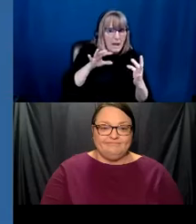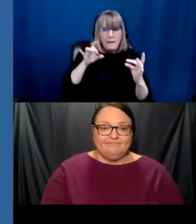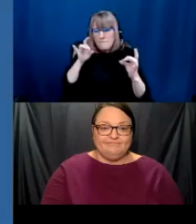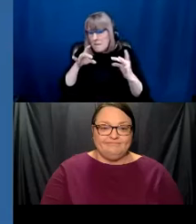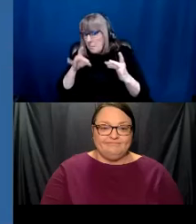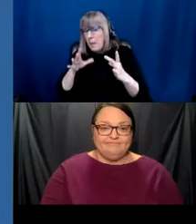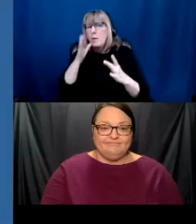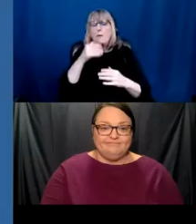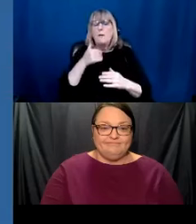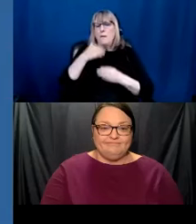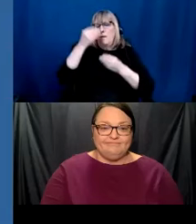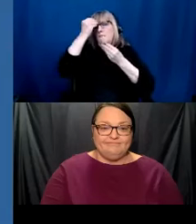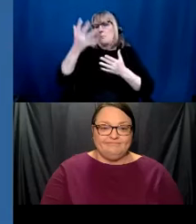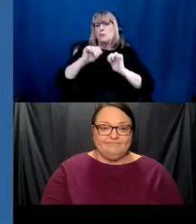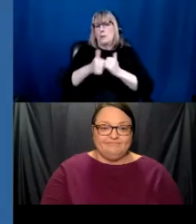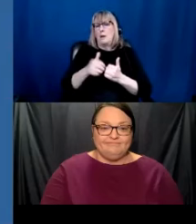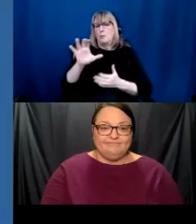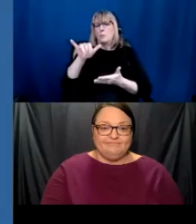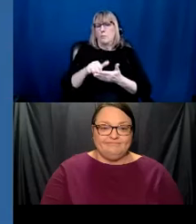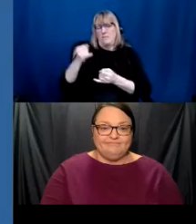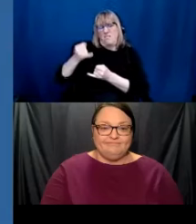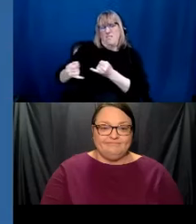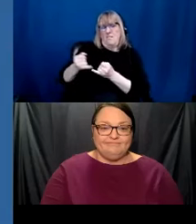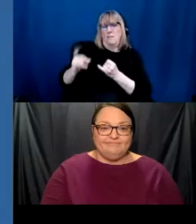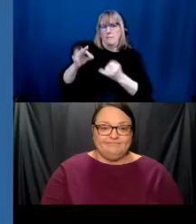finalizará el 21 de marzo.